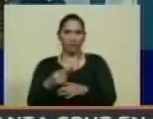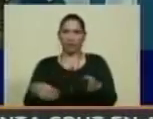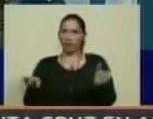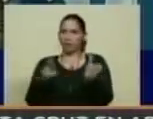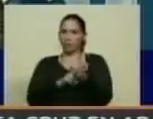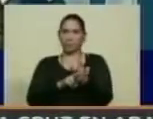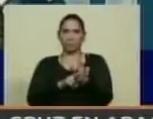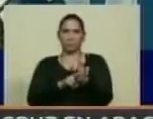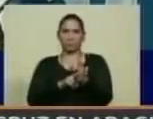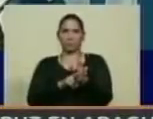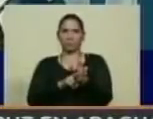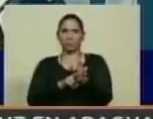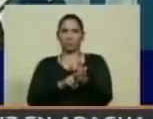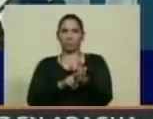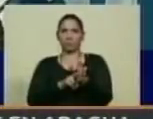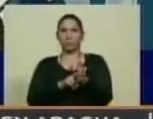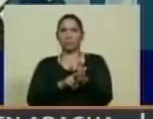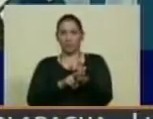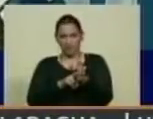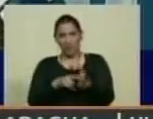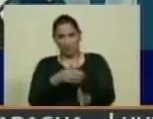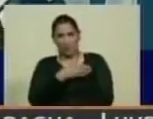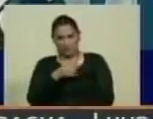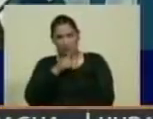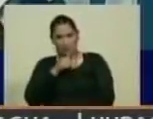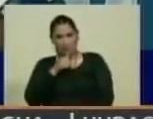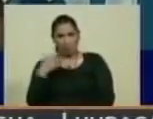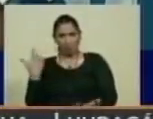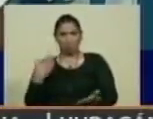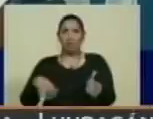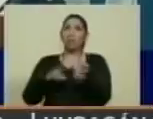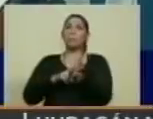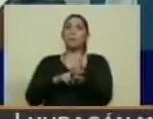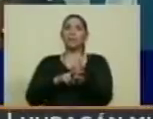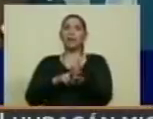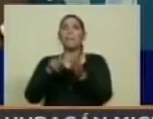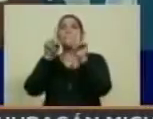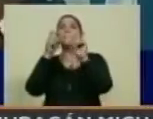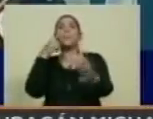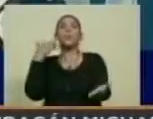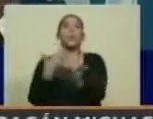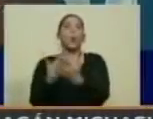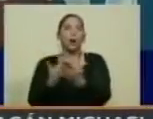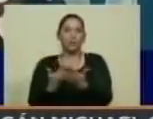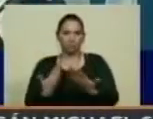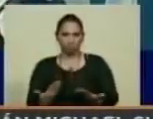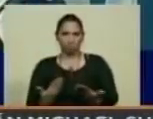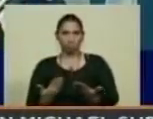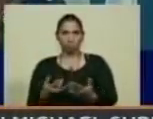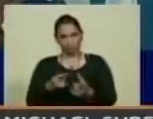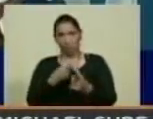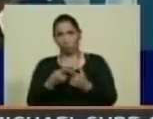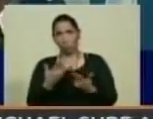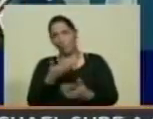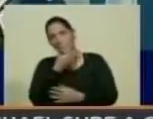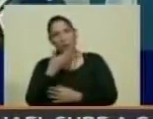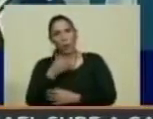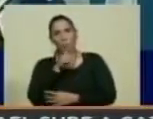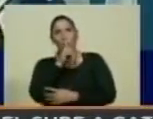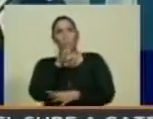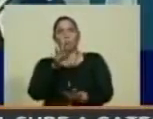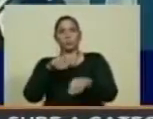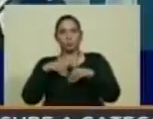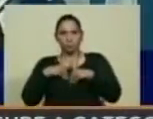Y quien la quiera repetir, que la pruebe, no la va a poder probar jamás. Entonces es preferible guardar silencio